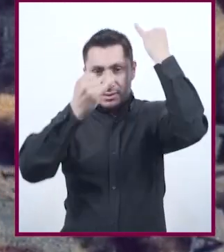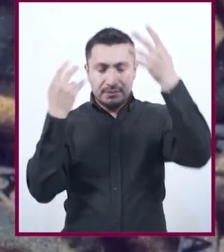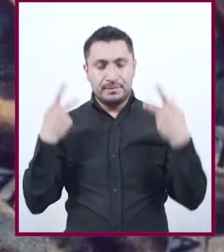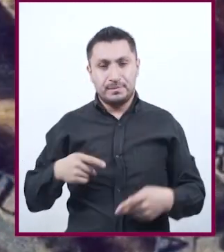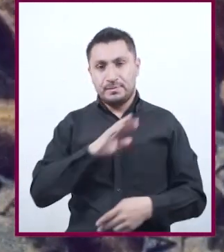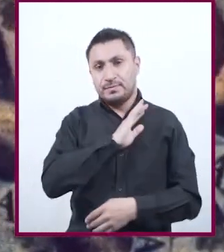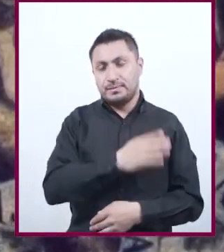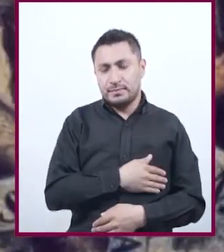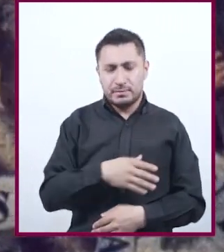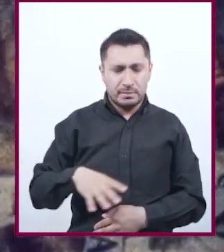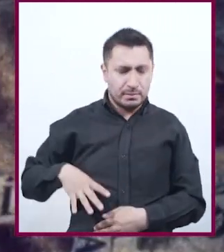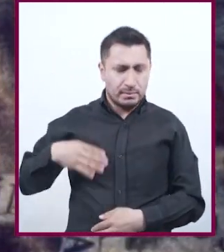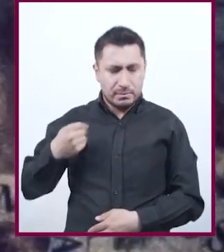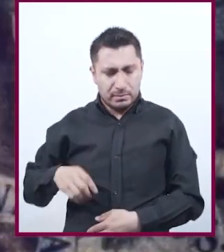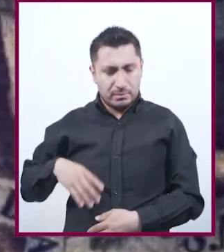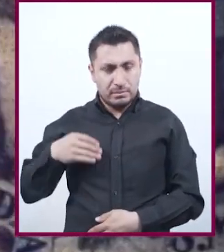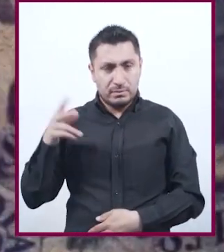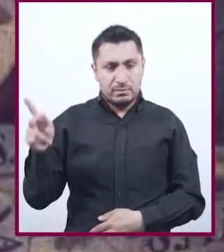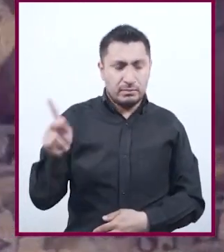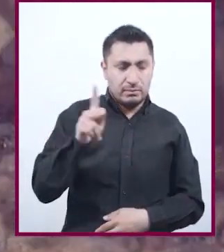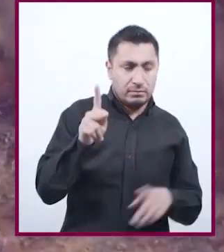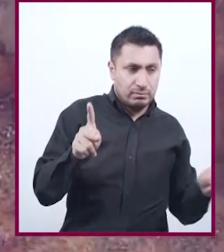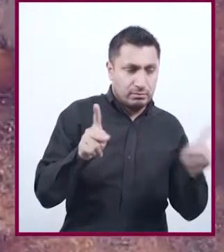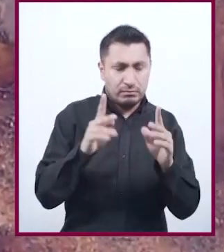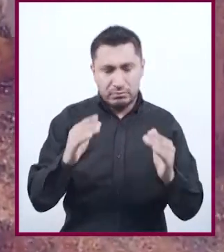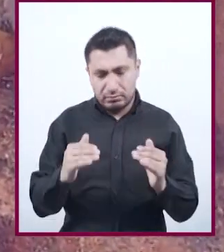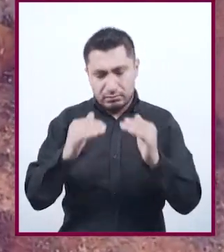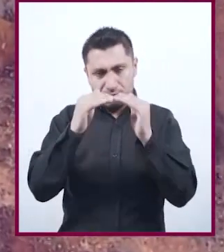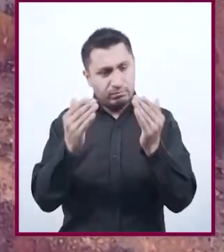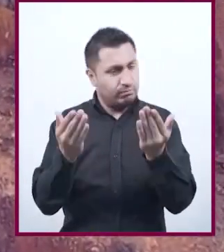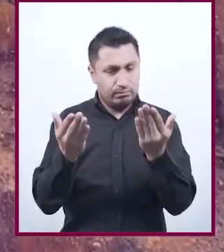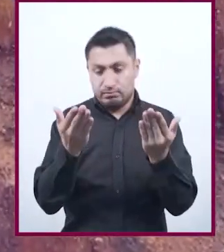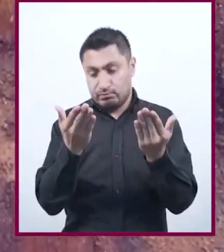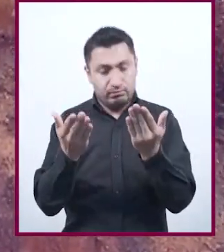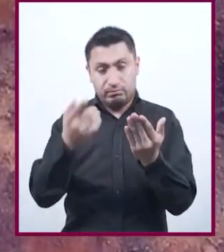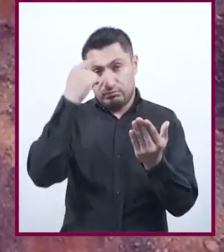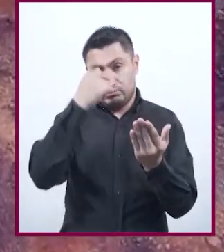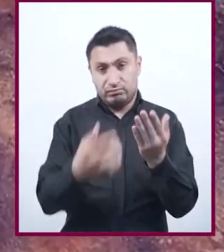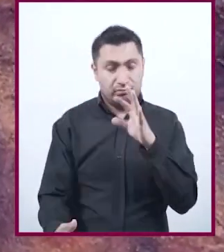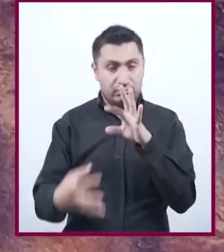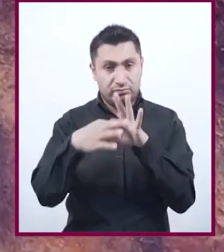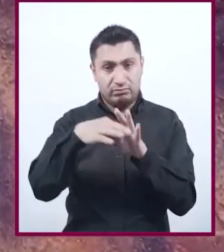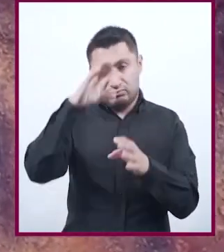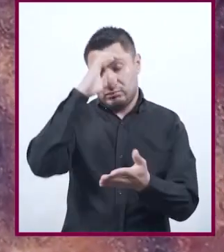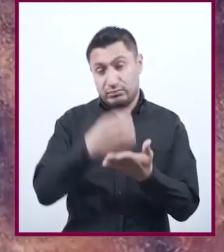cosas para que pudiera coincidir con el catolicismo. Y no es casualidad que mucho del